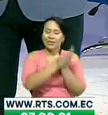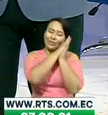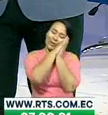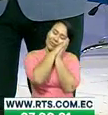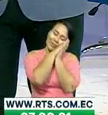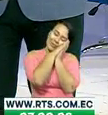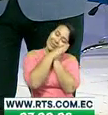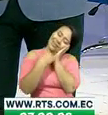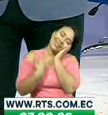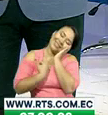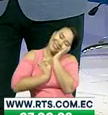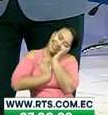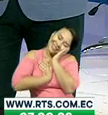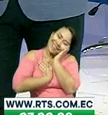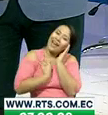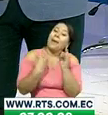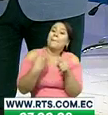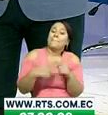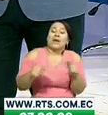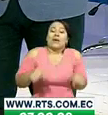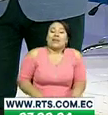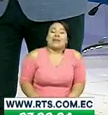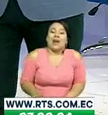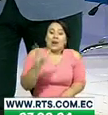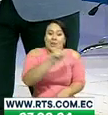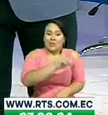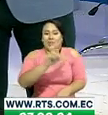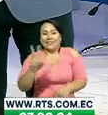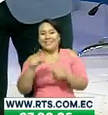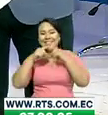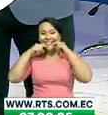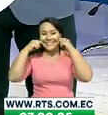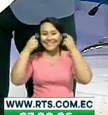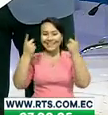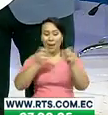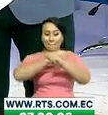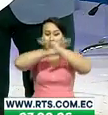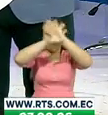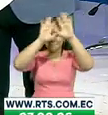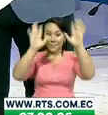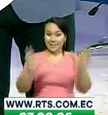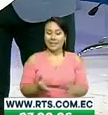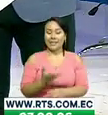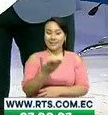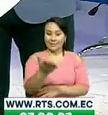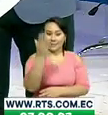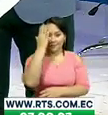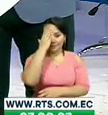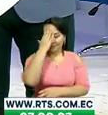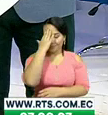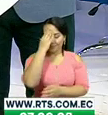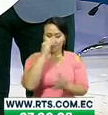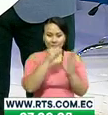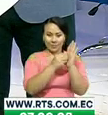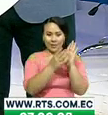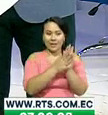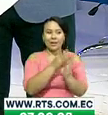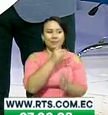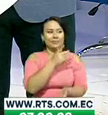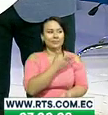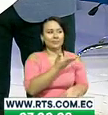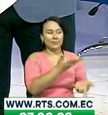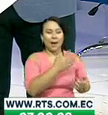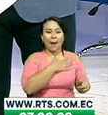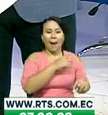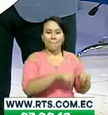un poquito más. Pero aquí estamos, siempre contentos. Y en una mañana que, como todas, no podría estar completa sin la presencia de